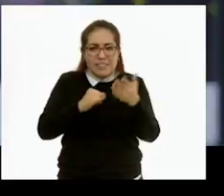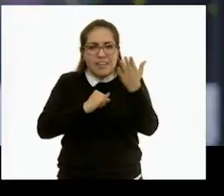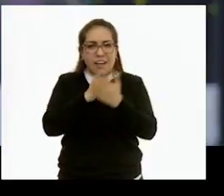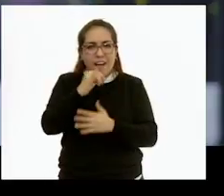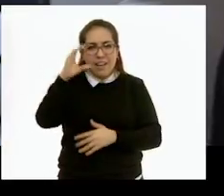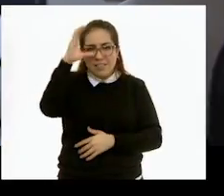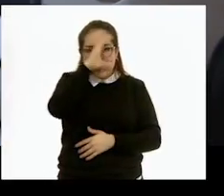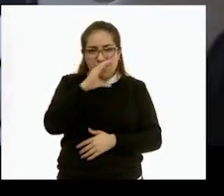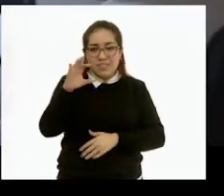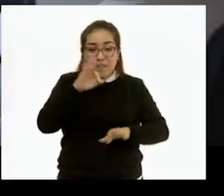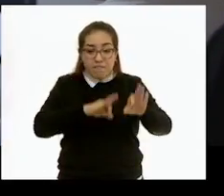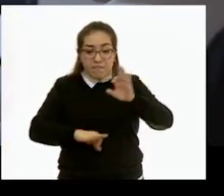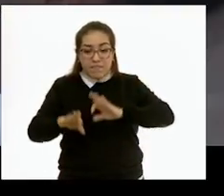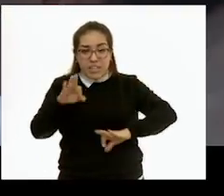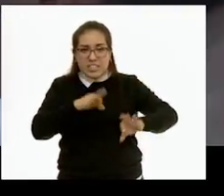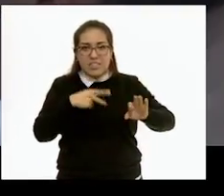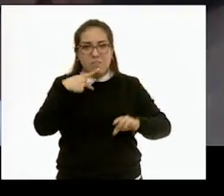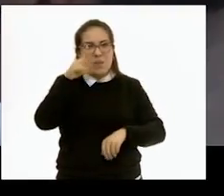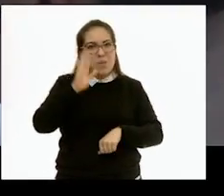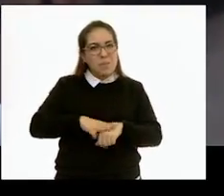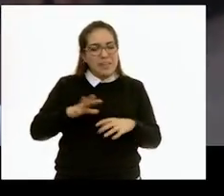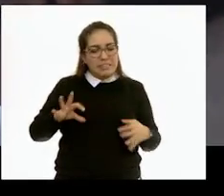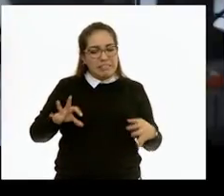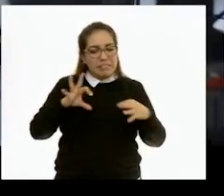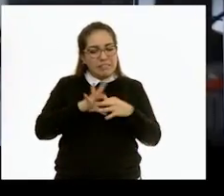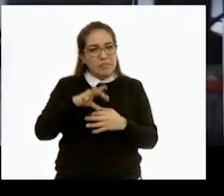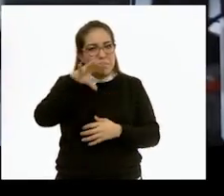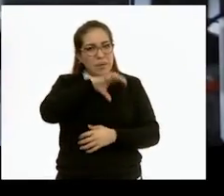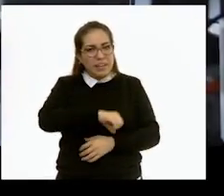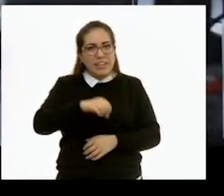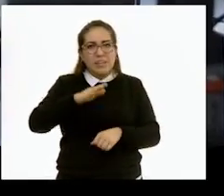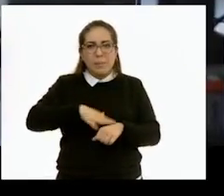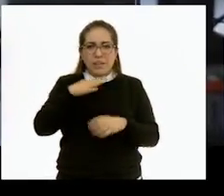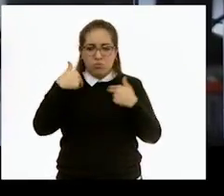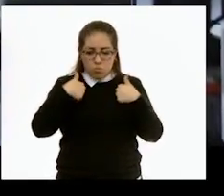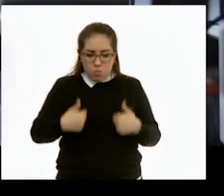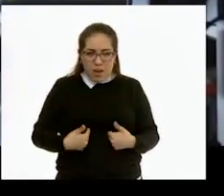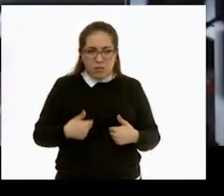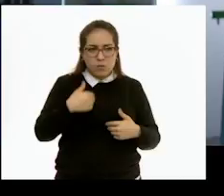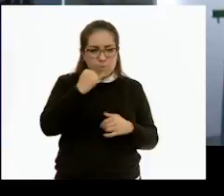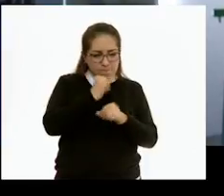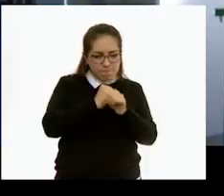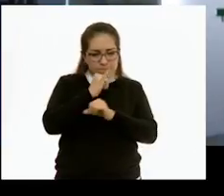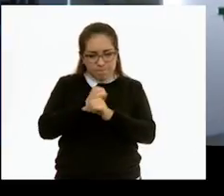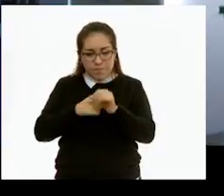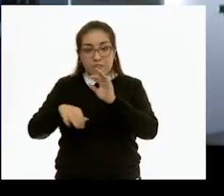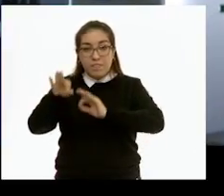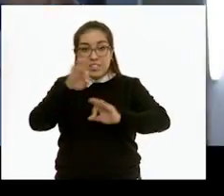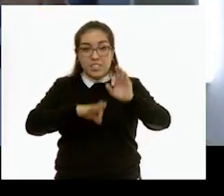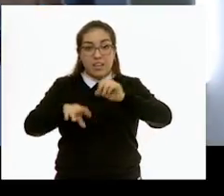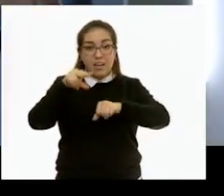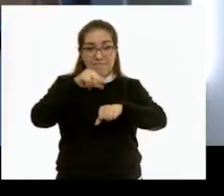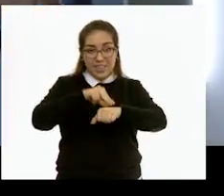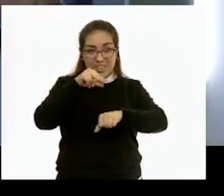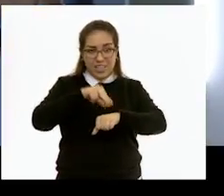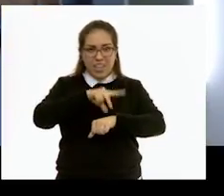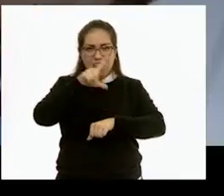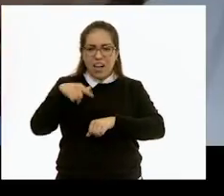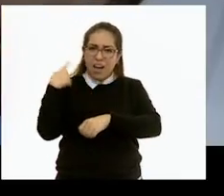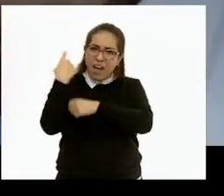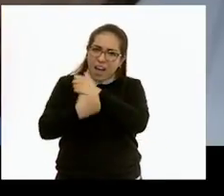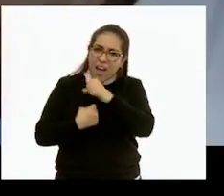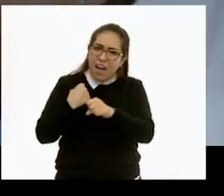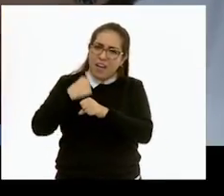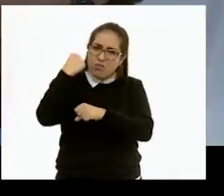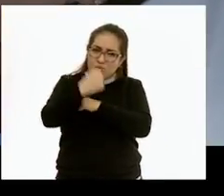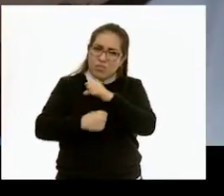mis ganas de conectar con el lado humano de la ciencia lo que me llevó a estudiar física médica. Después de muchos años,